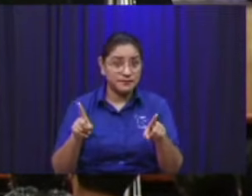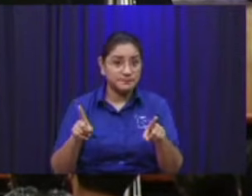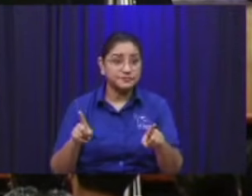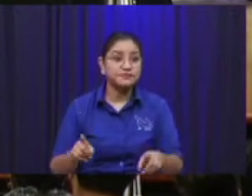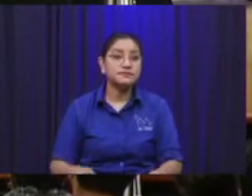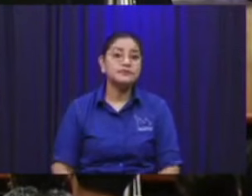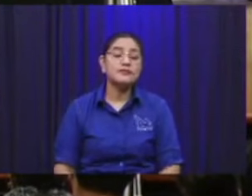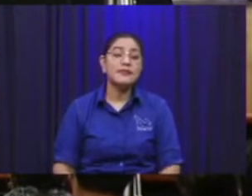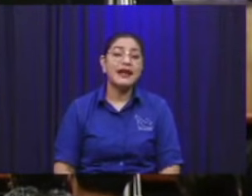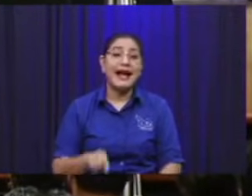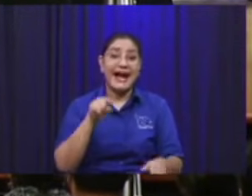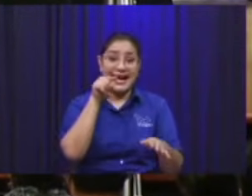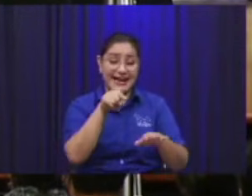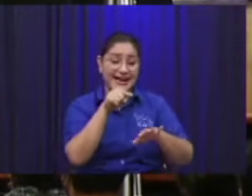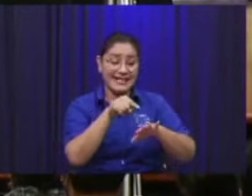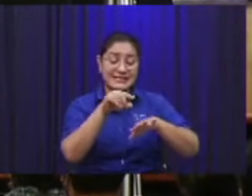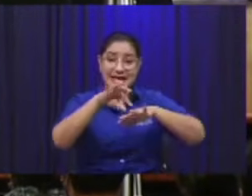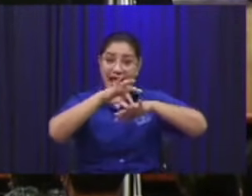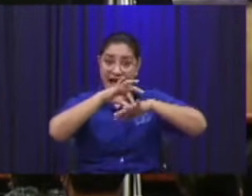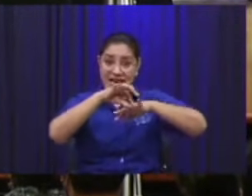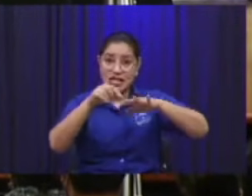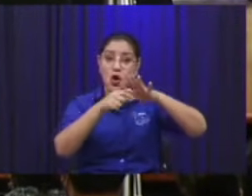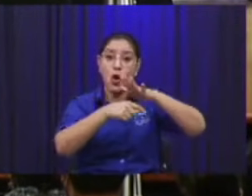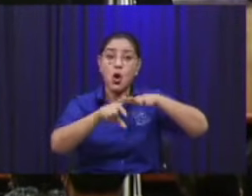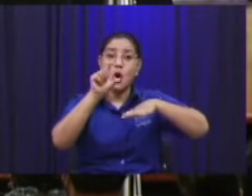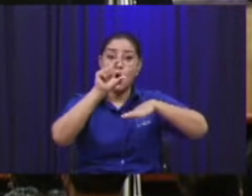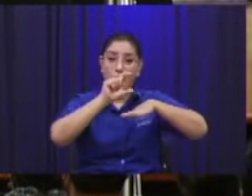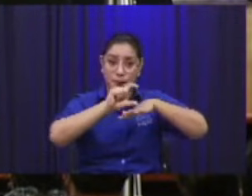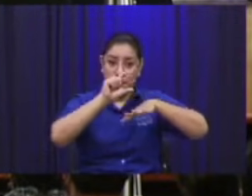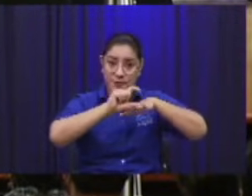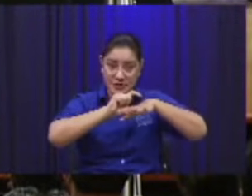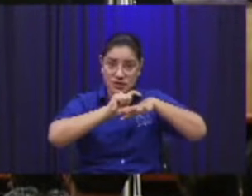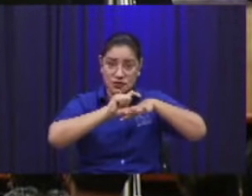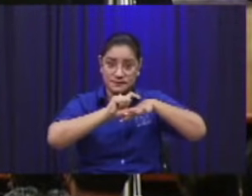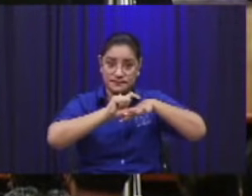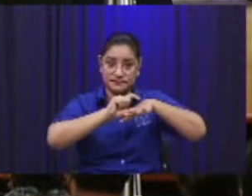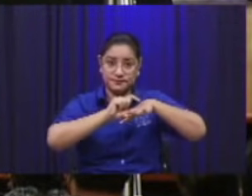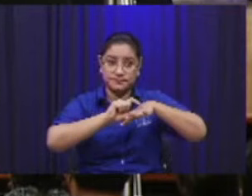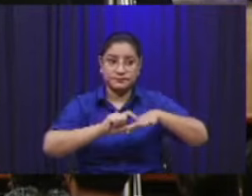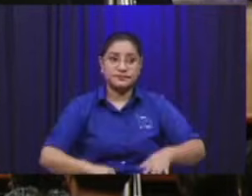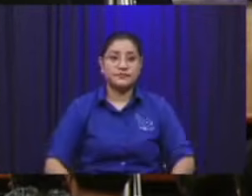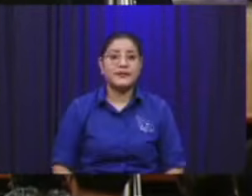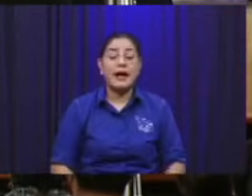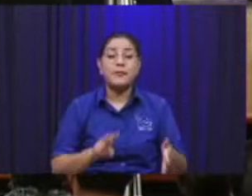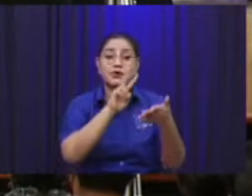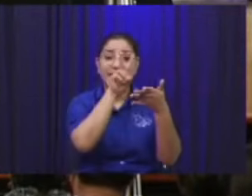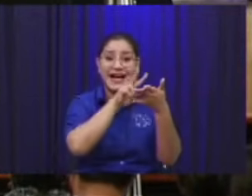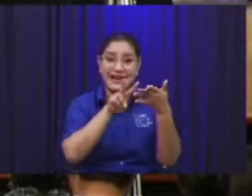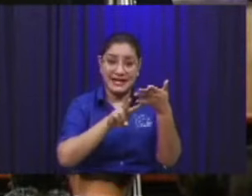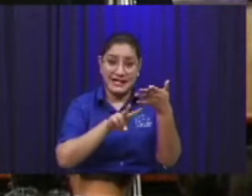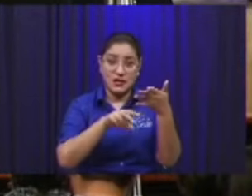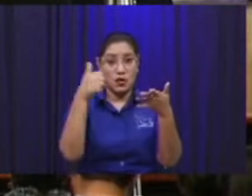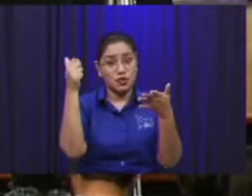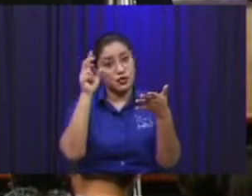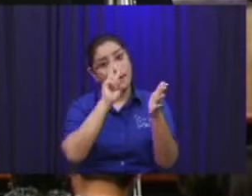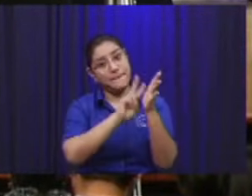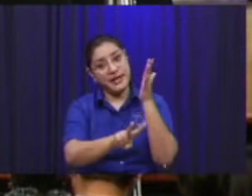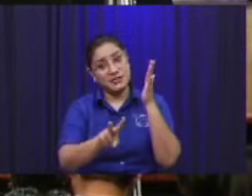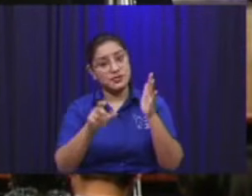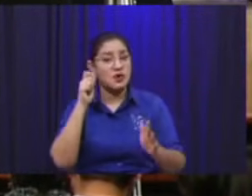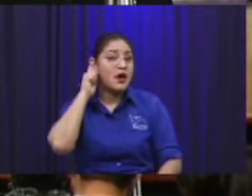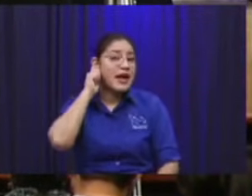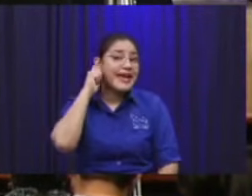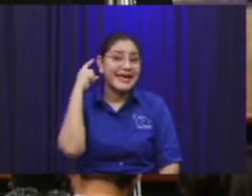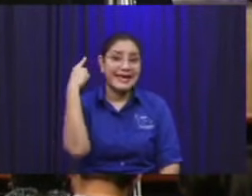brazalete quiero seguir porque es que como ya empecé con el anillo mire este versículo y génesis